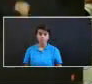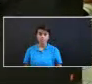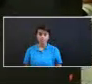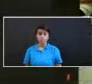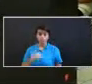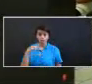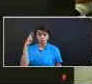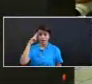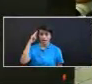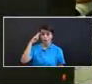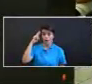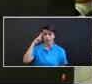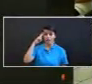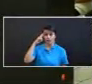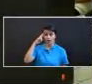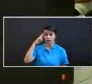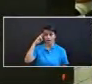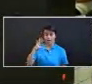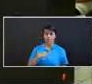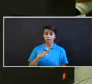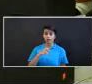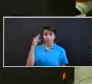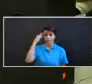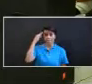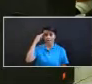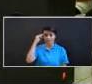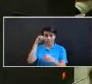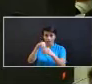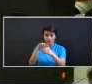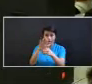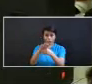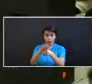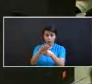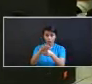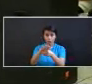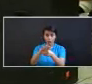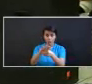Yo recuerdo, y todavía lo tengo aquí en mi mente guardado,